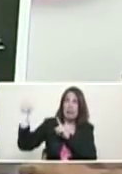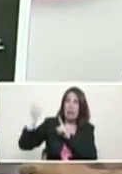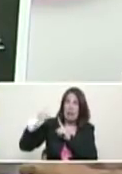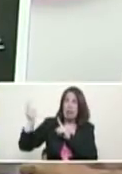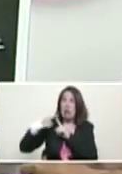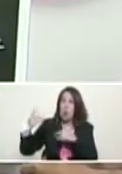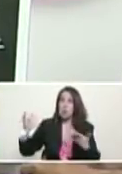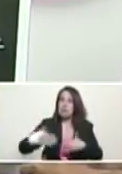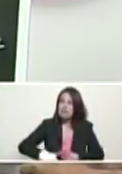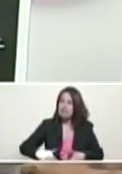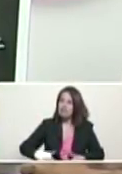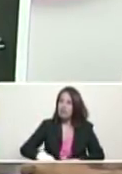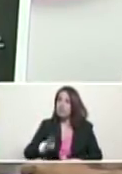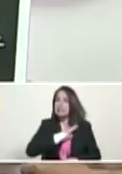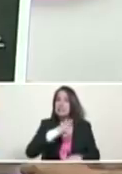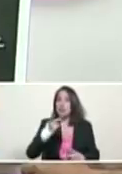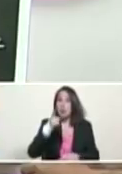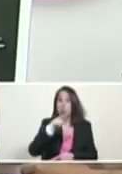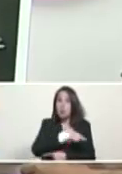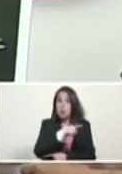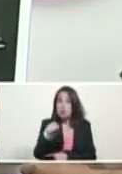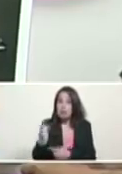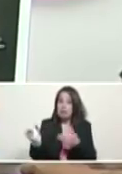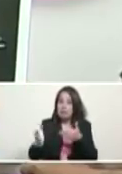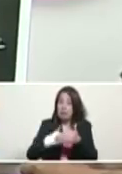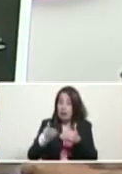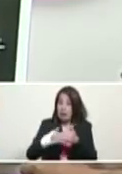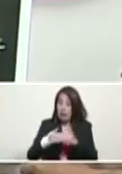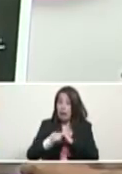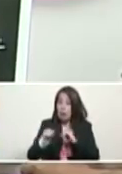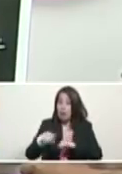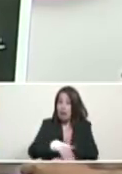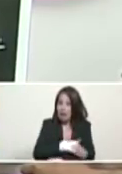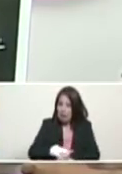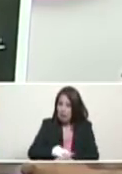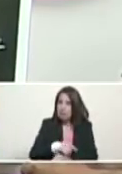tripas corazón para que ustedes, los que estaban trancando las vías, tengan la luz.